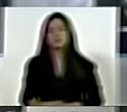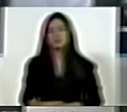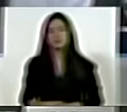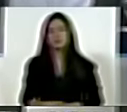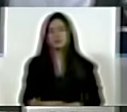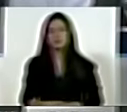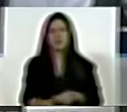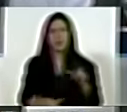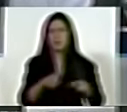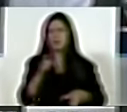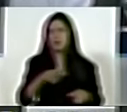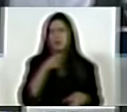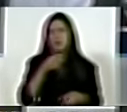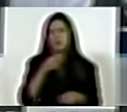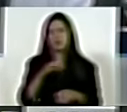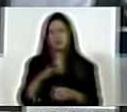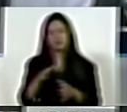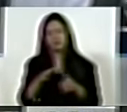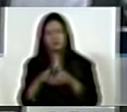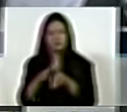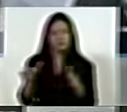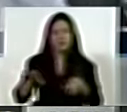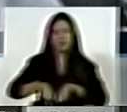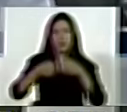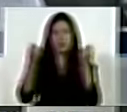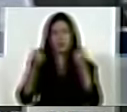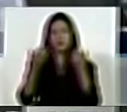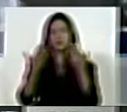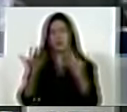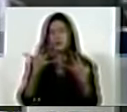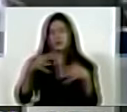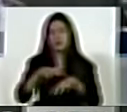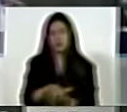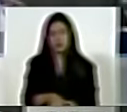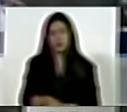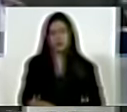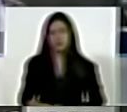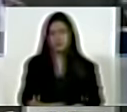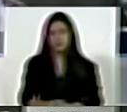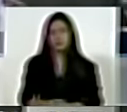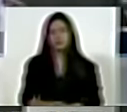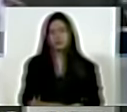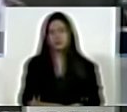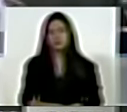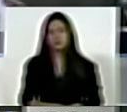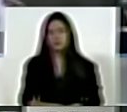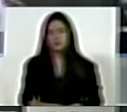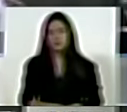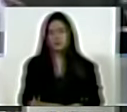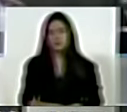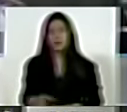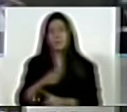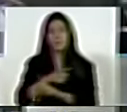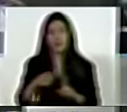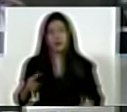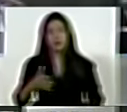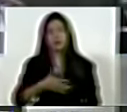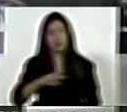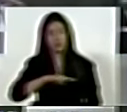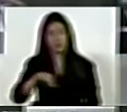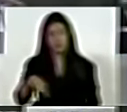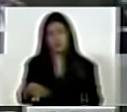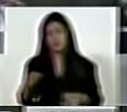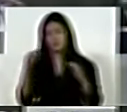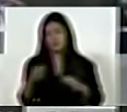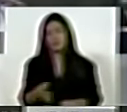de oficio, de los que pretenden destruir nuestros mecanismos de integración y de unión. Pero nosotros tenemos la certeza, y